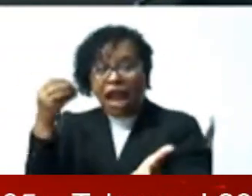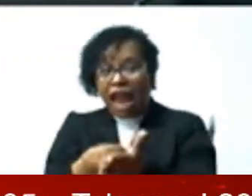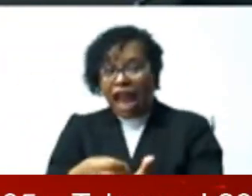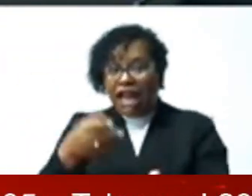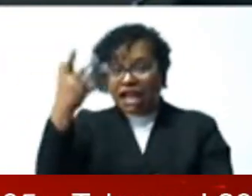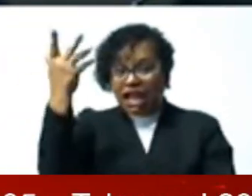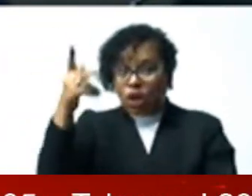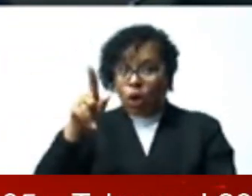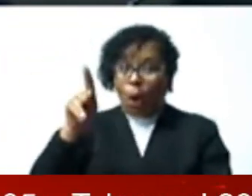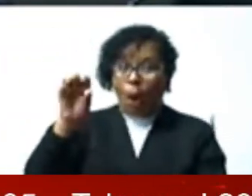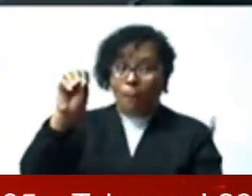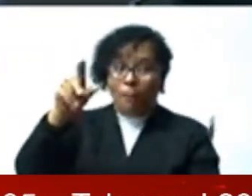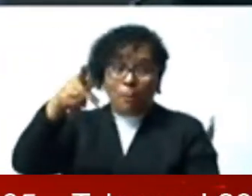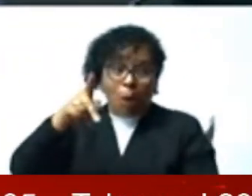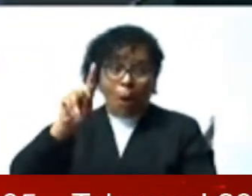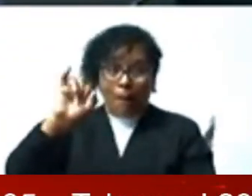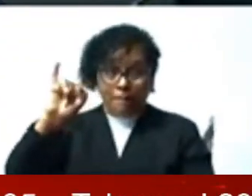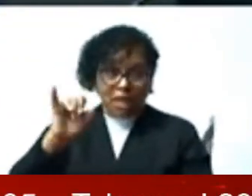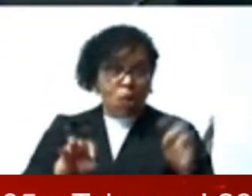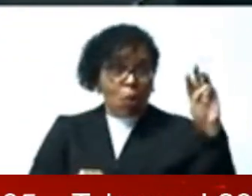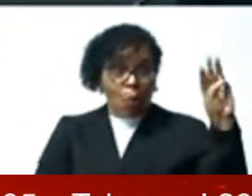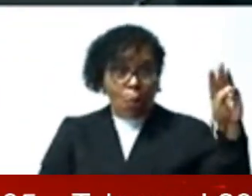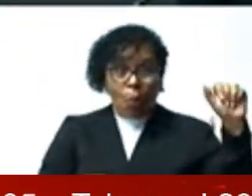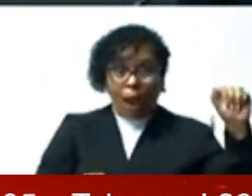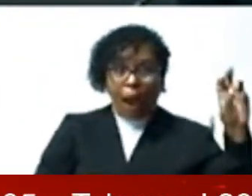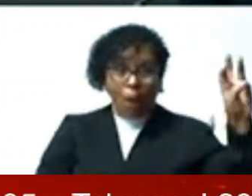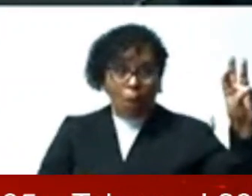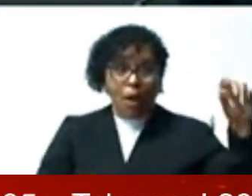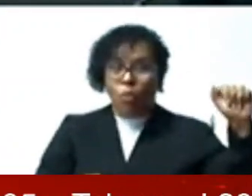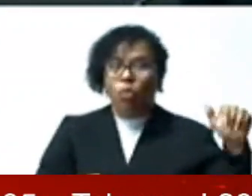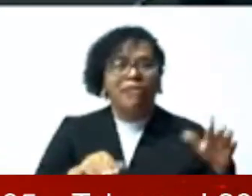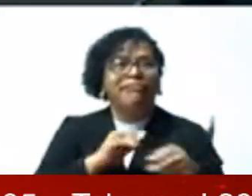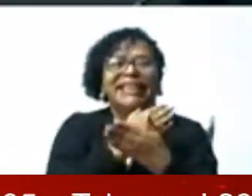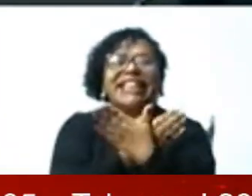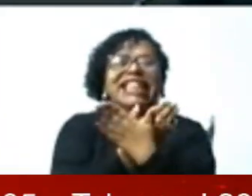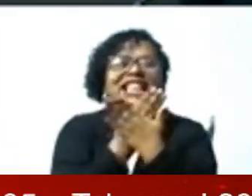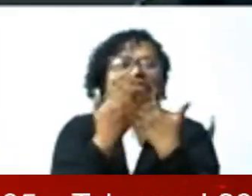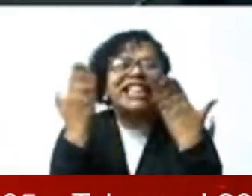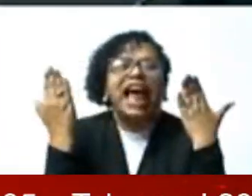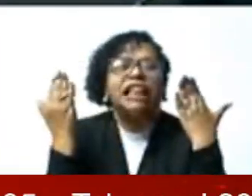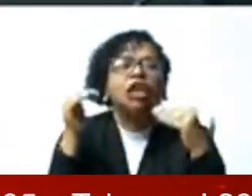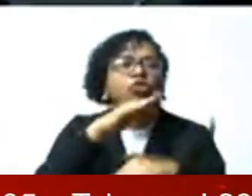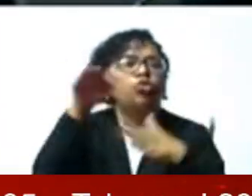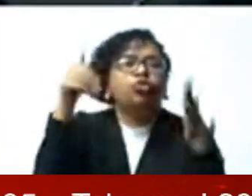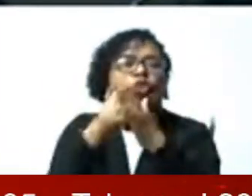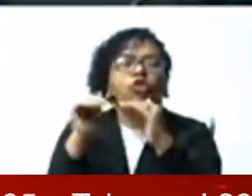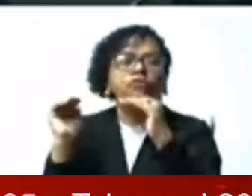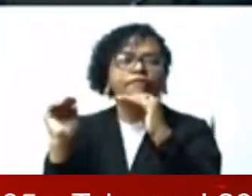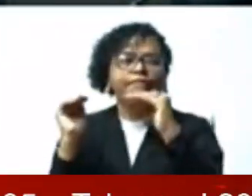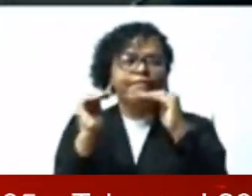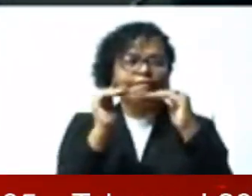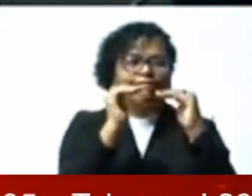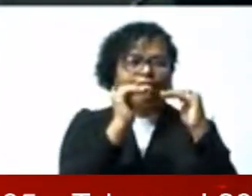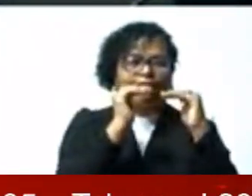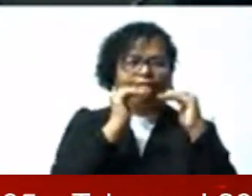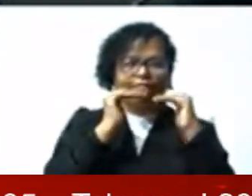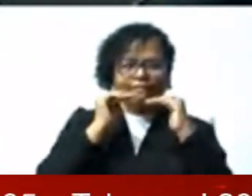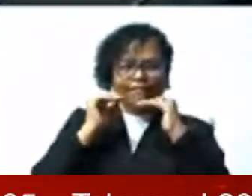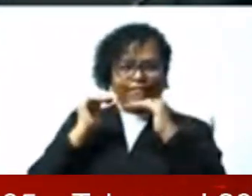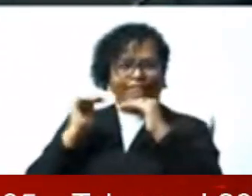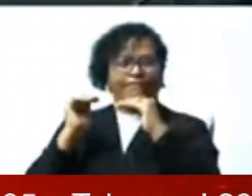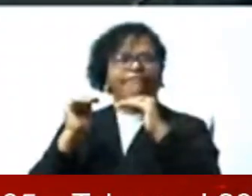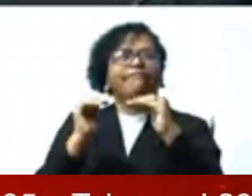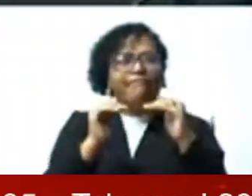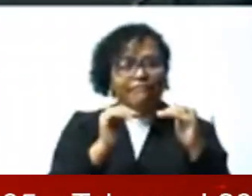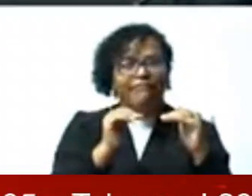un espacio en el gobierno de Danilo. Entonces, nosotros, como diputados de experiencia